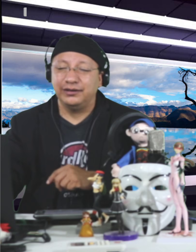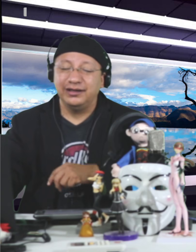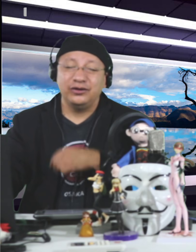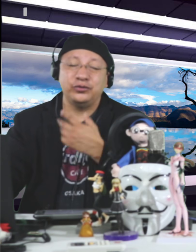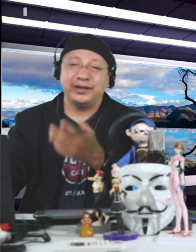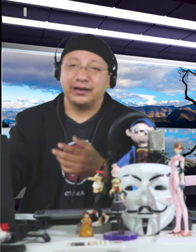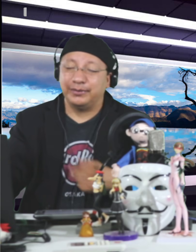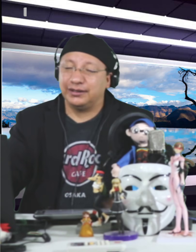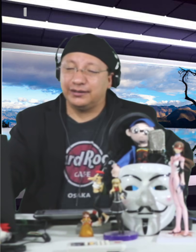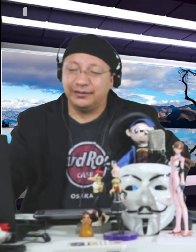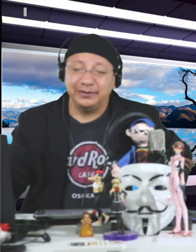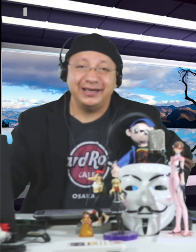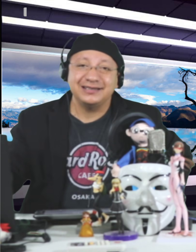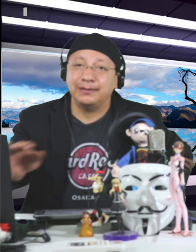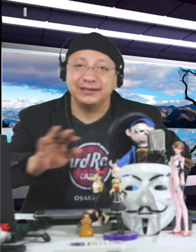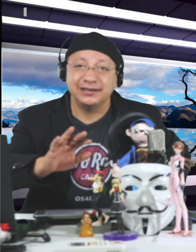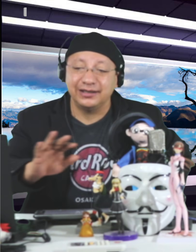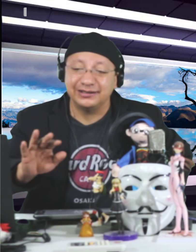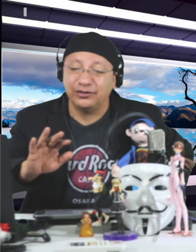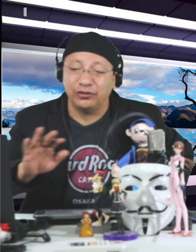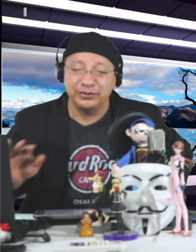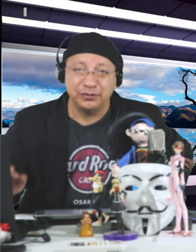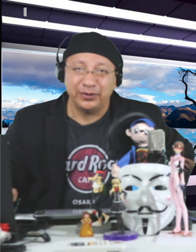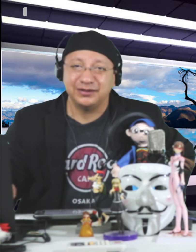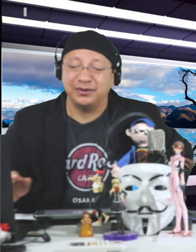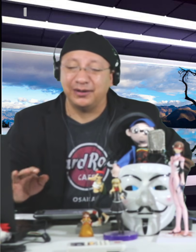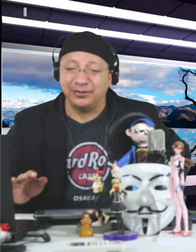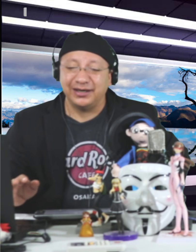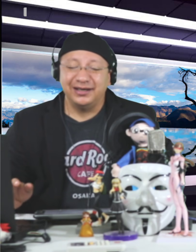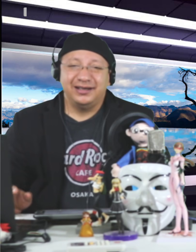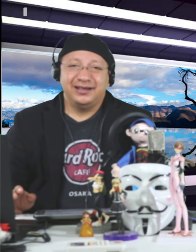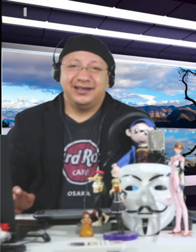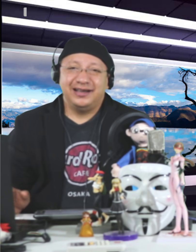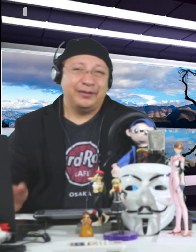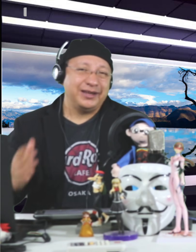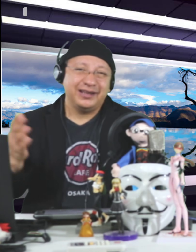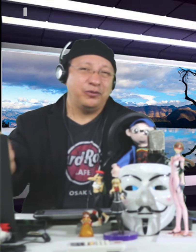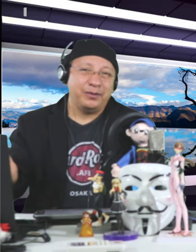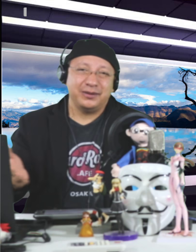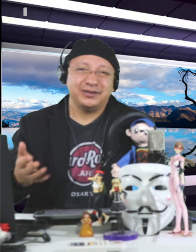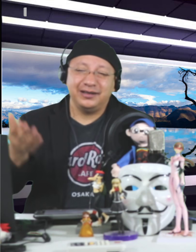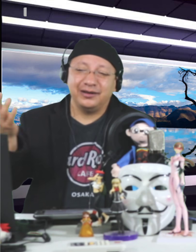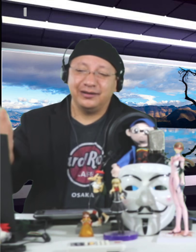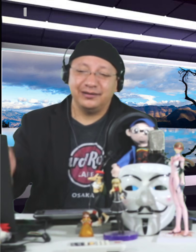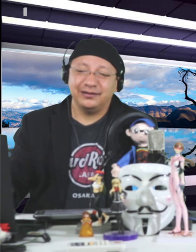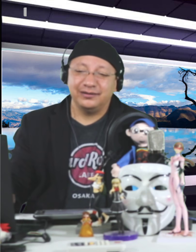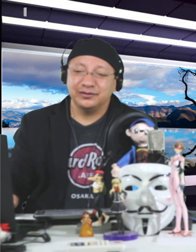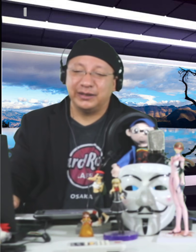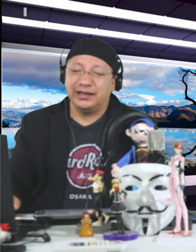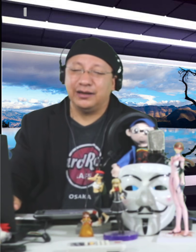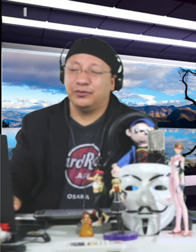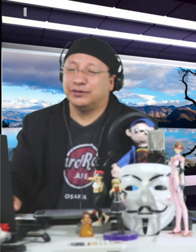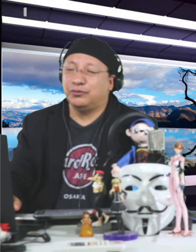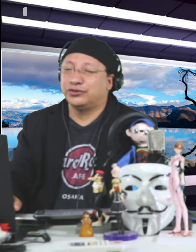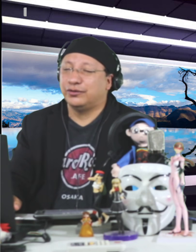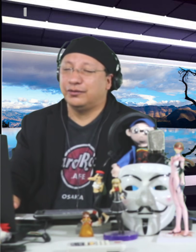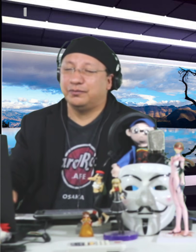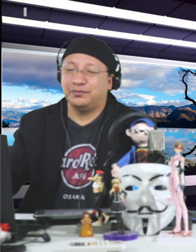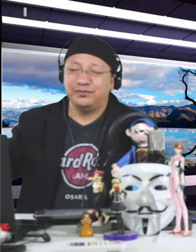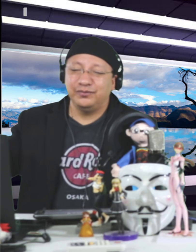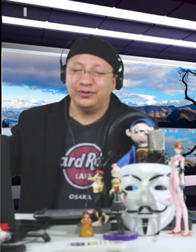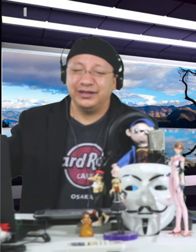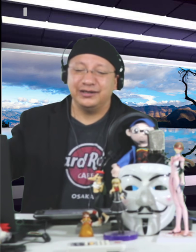audio, lo tuve que repetir. Ya estaba haciendo lo mismo, pero así me valió madre. La verdad, qué hueva. O sea, ni que nos perdiéramos de